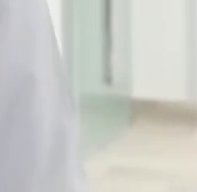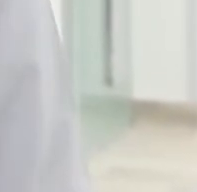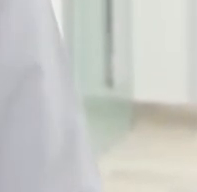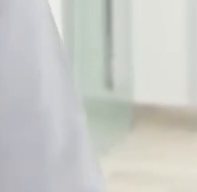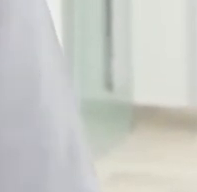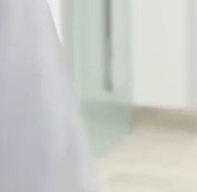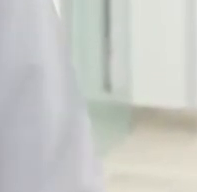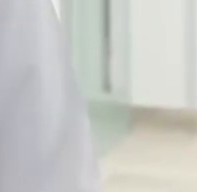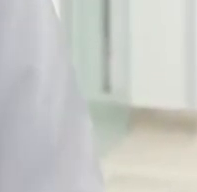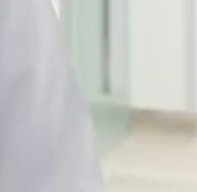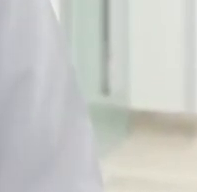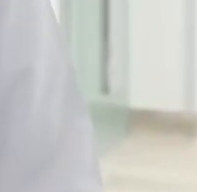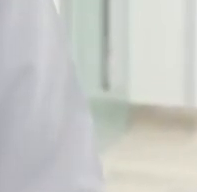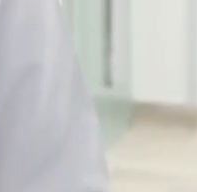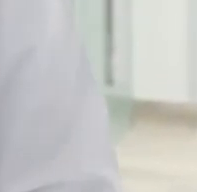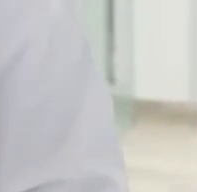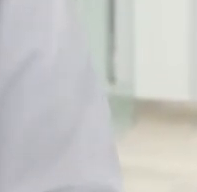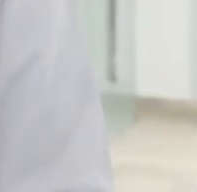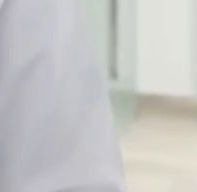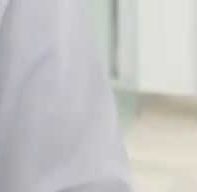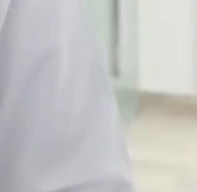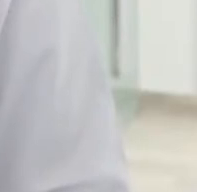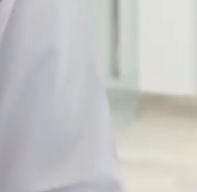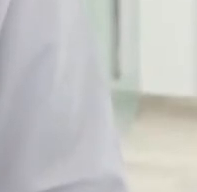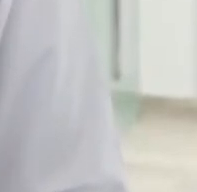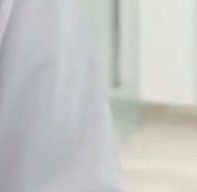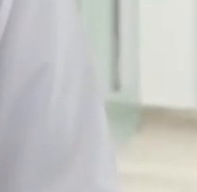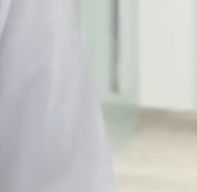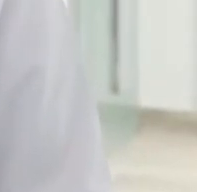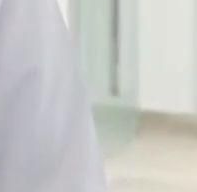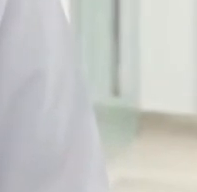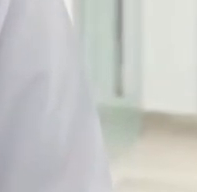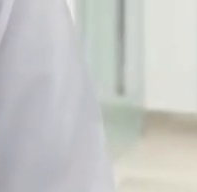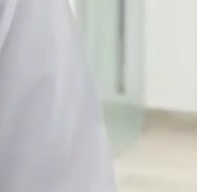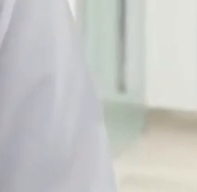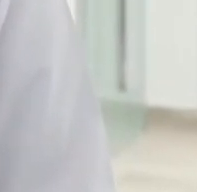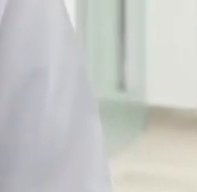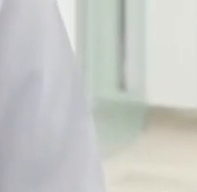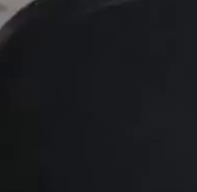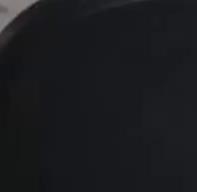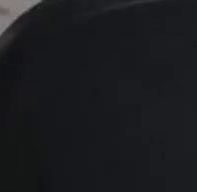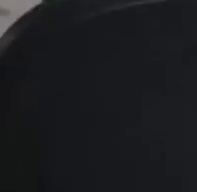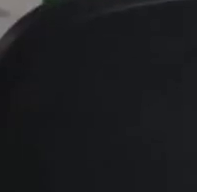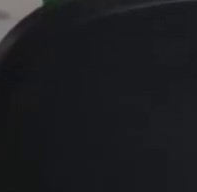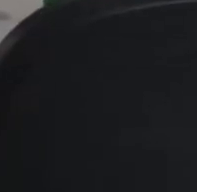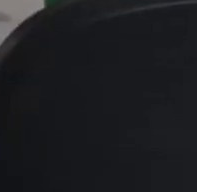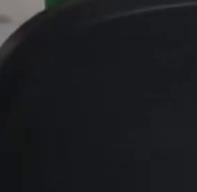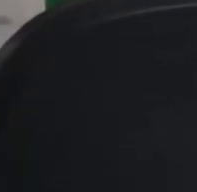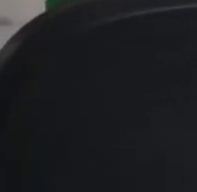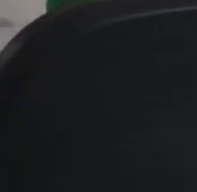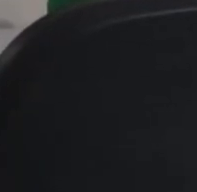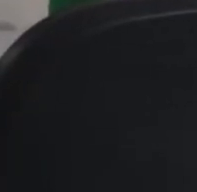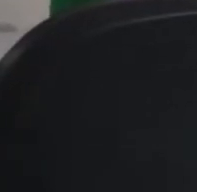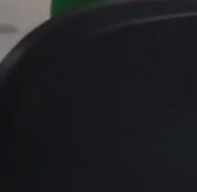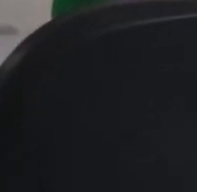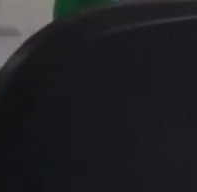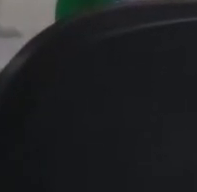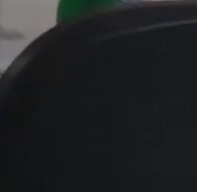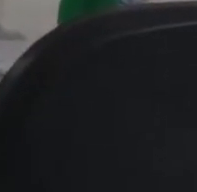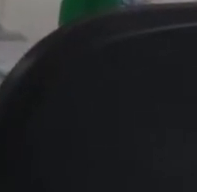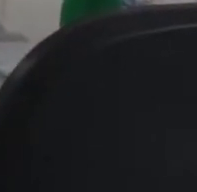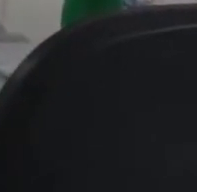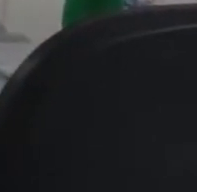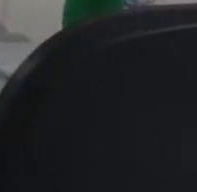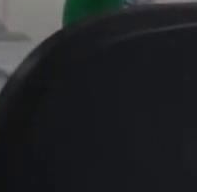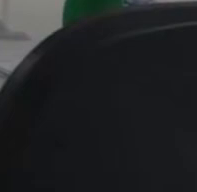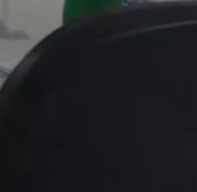esté por fuera de las posibilidades, que es una opción que todos pueden acceder. De momento, el donante y la trasplantada